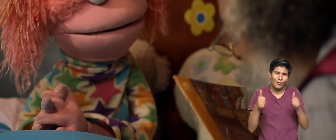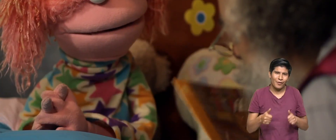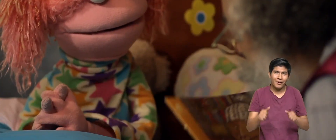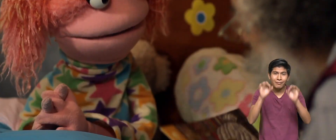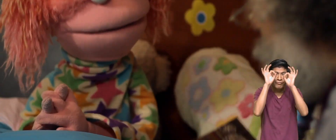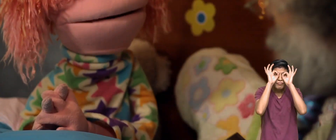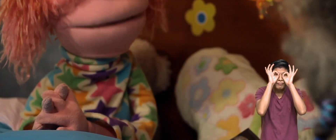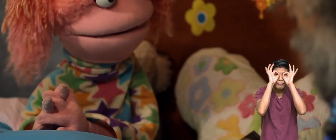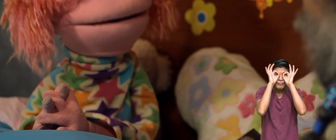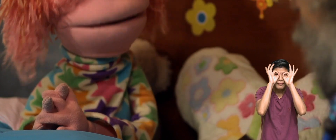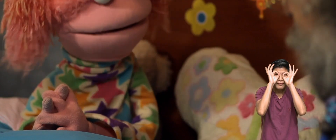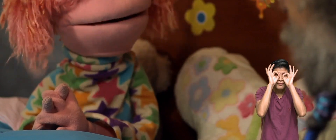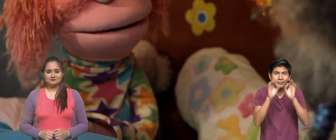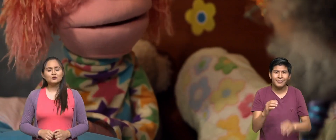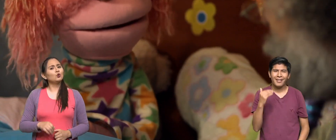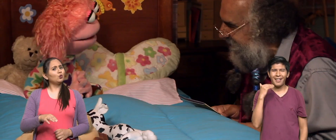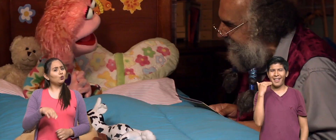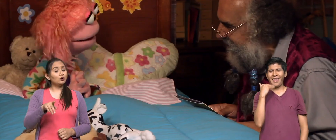así como yo.